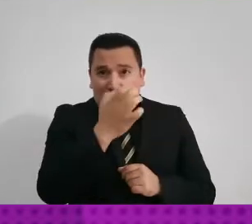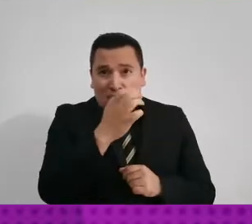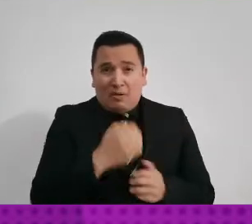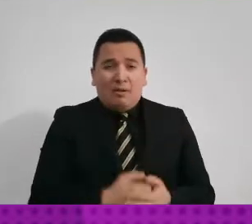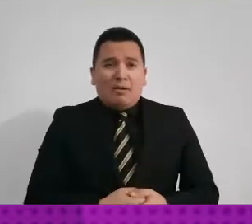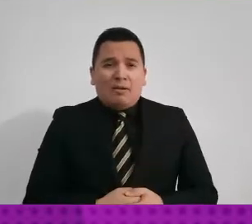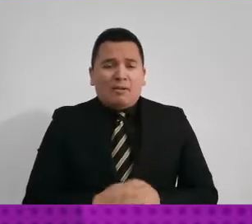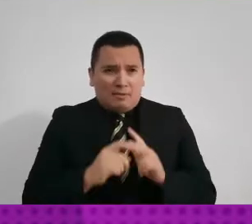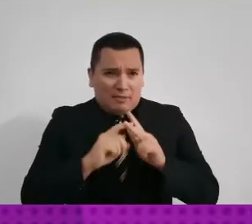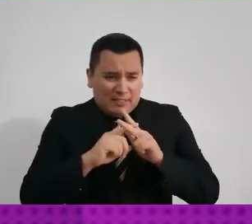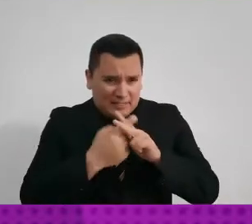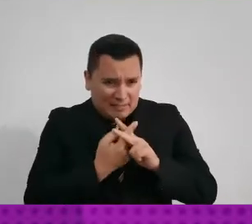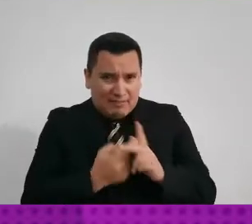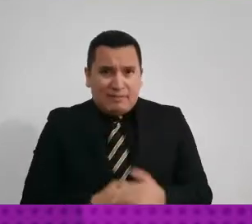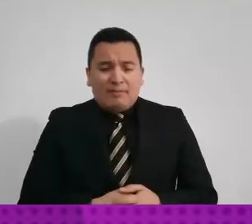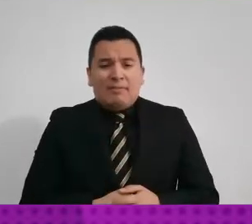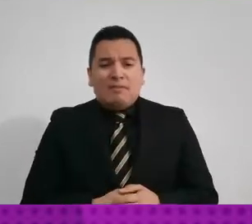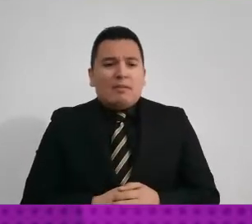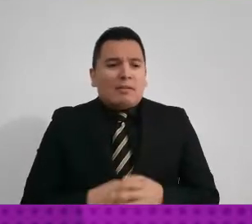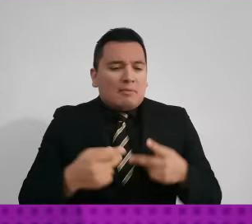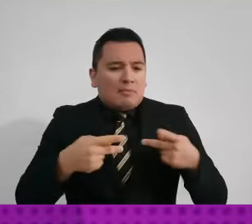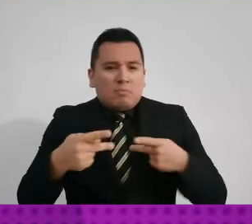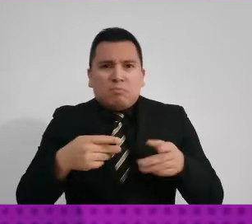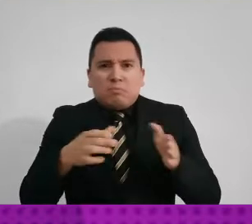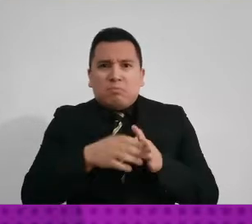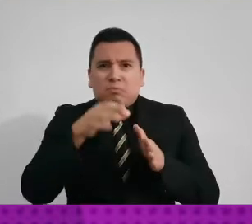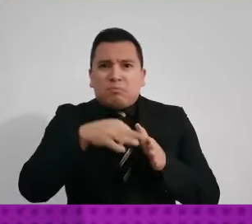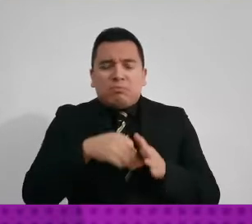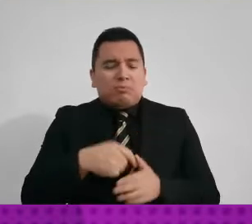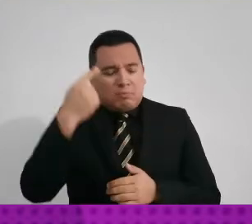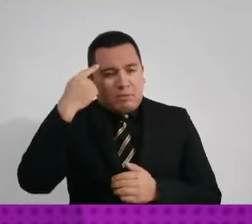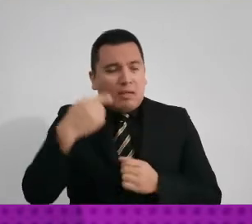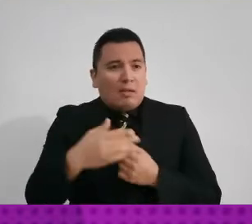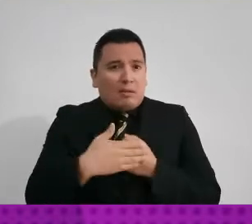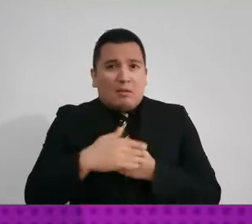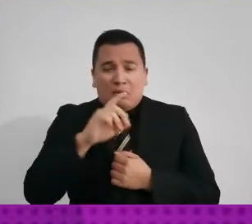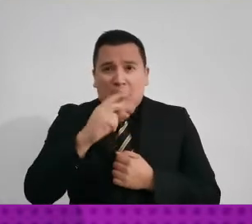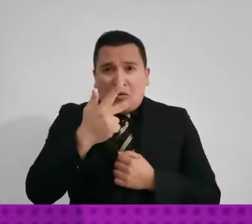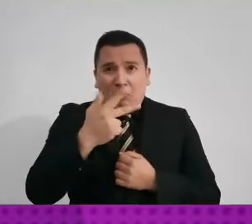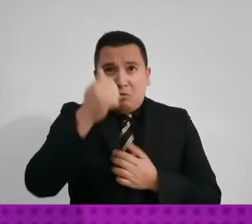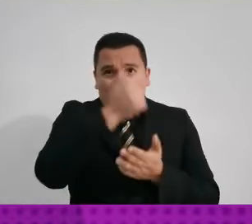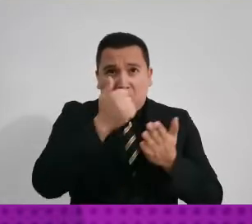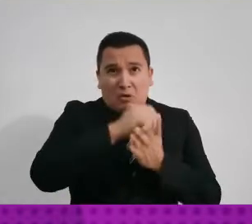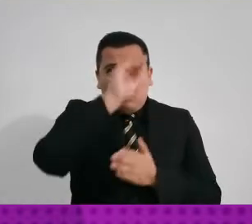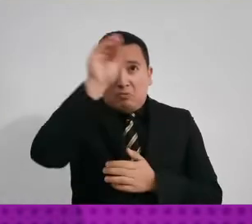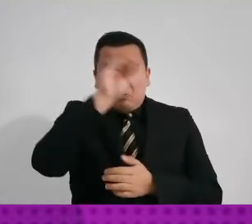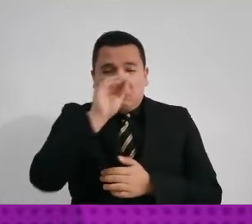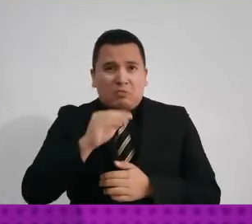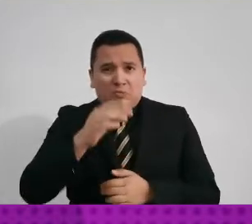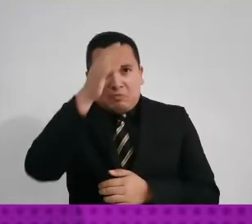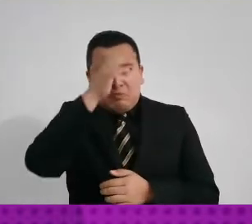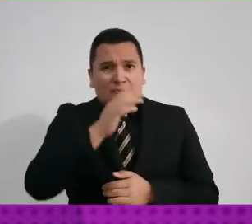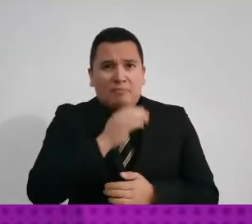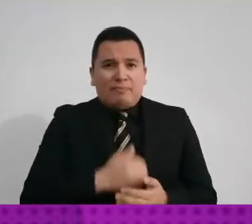día 1 de enero inicia formalmente el proceso electoral para la elección de los 38 municipios en el